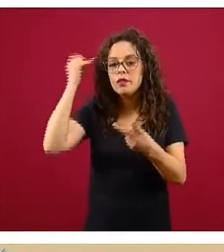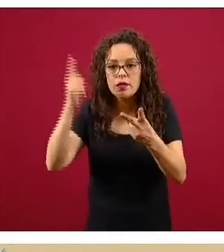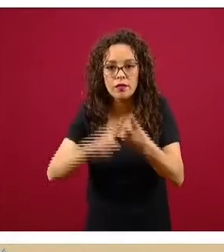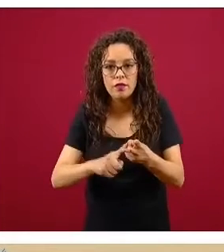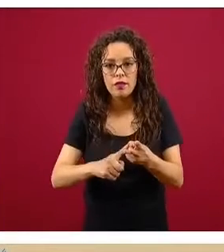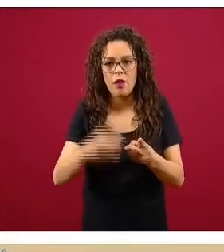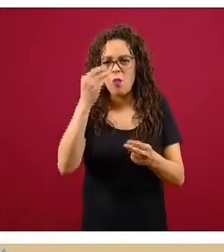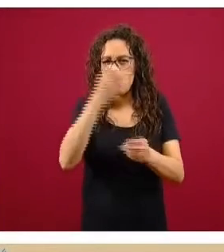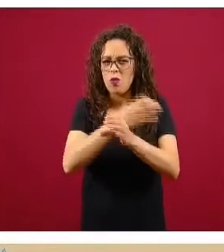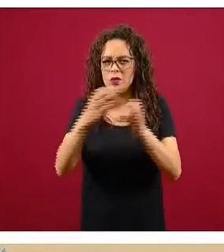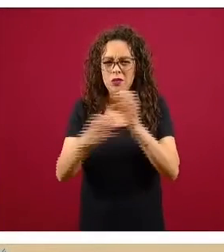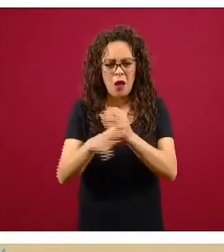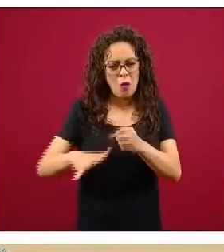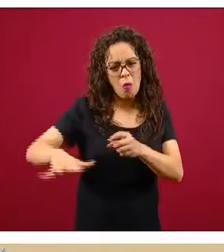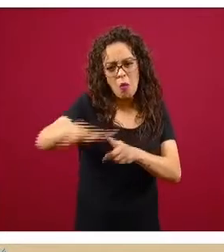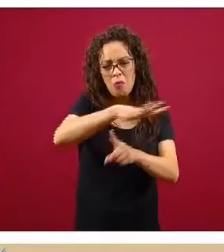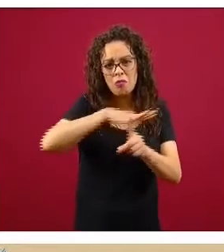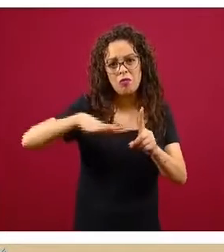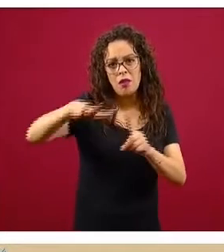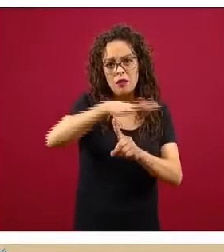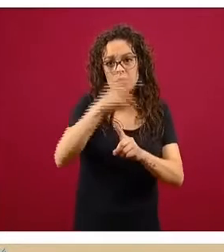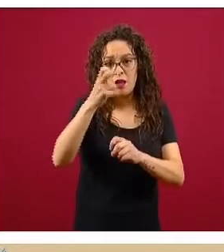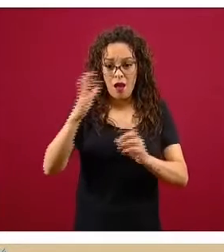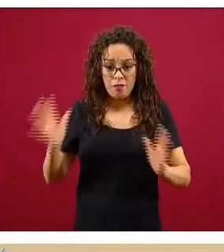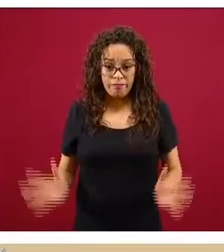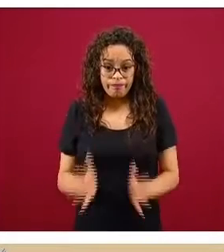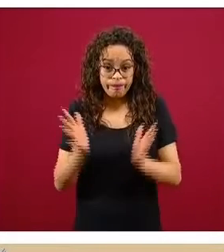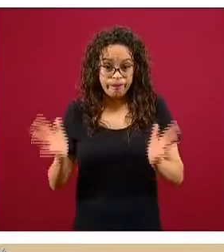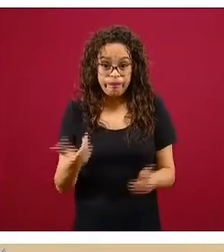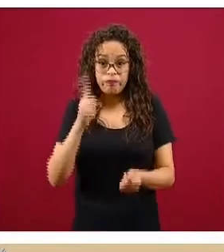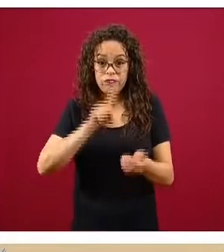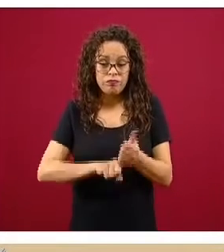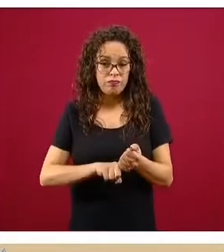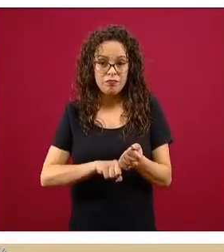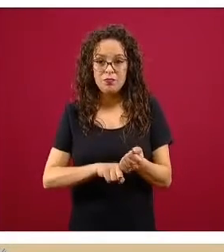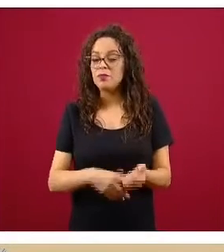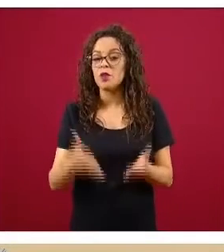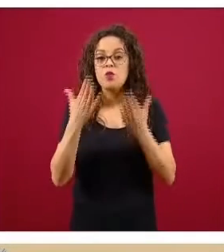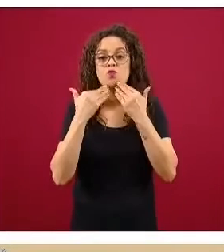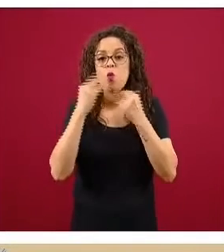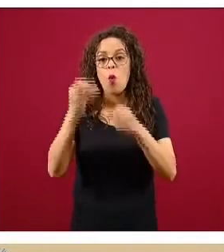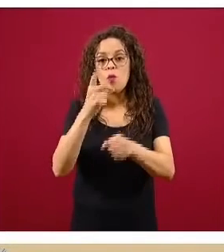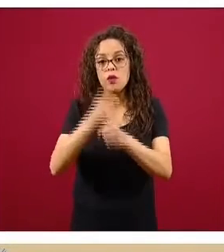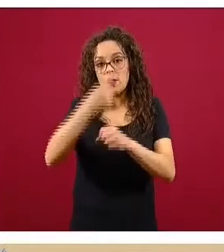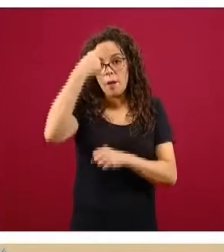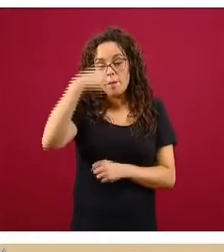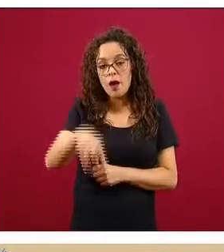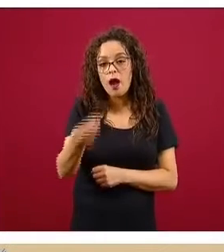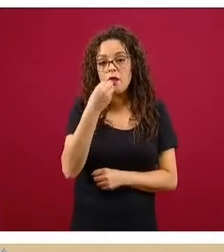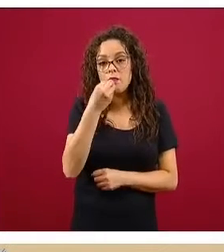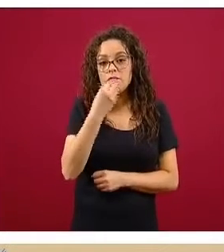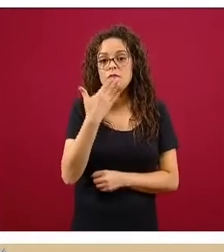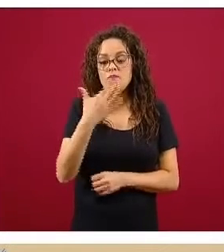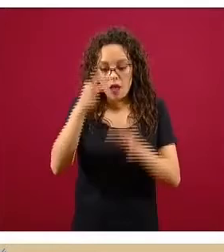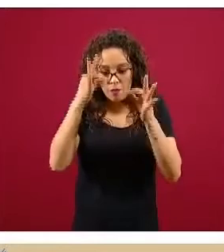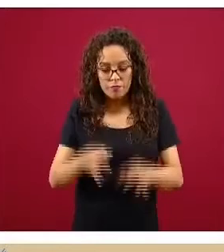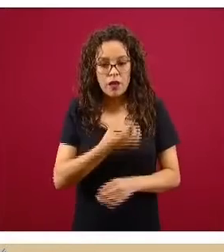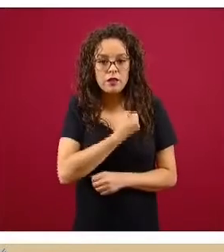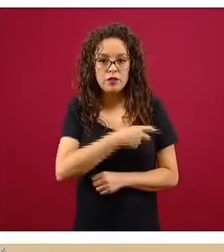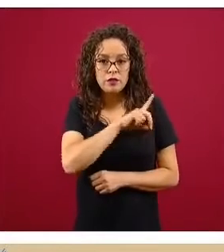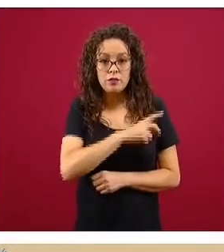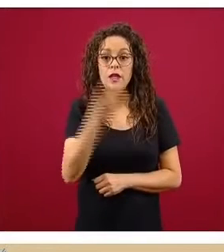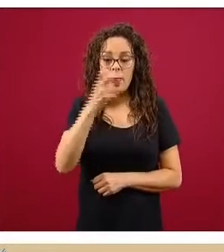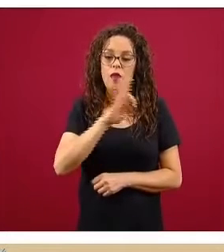promueven que existan pocas posibilidades de tener estilos saludables, entonces por lo tanto aumentan el riesgo